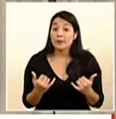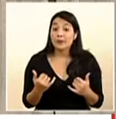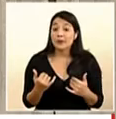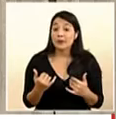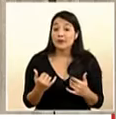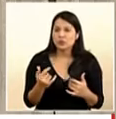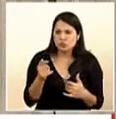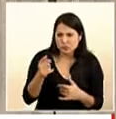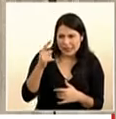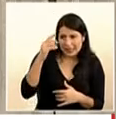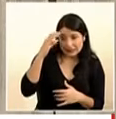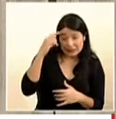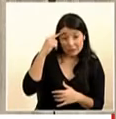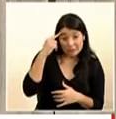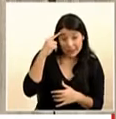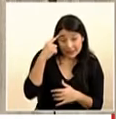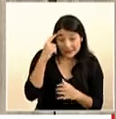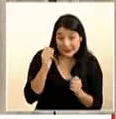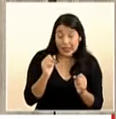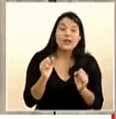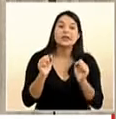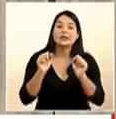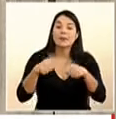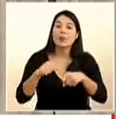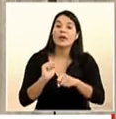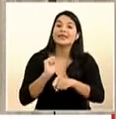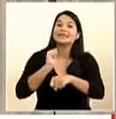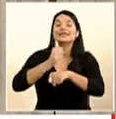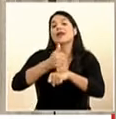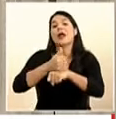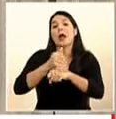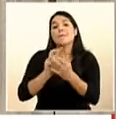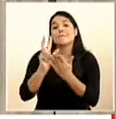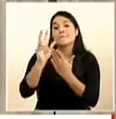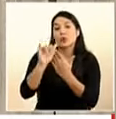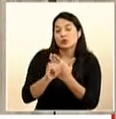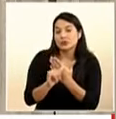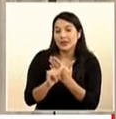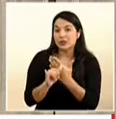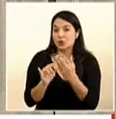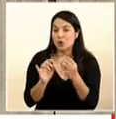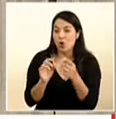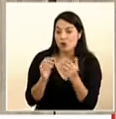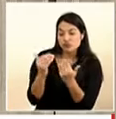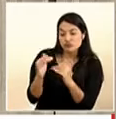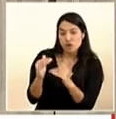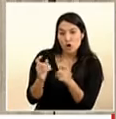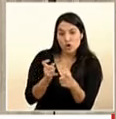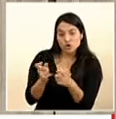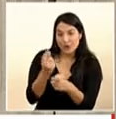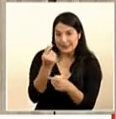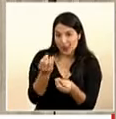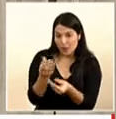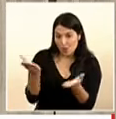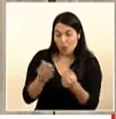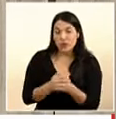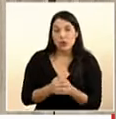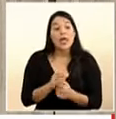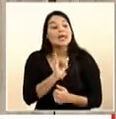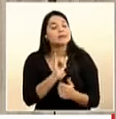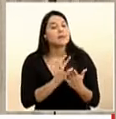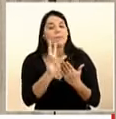que se convoque el proyecto de usura debido a que hoy se aprobó una moción el congreso sobre este tema el proyecto de usura es uno que yo he apoyado